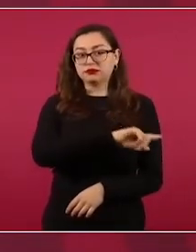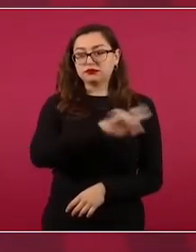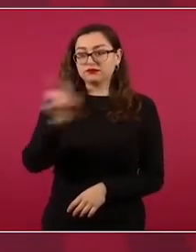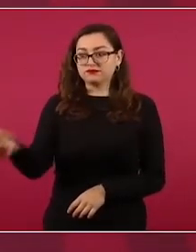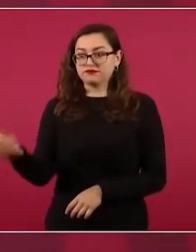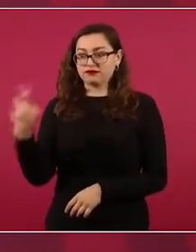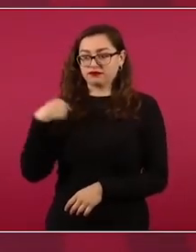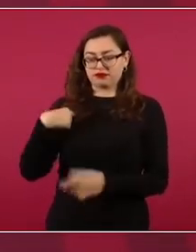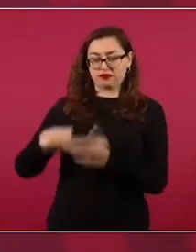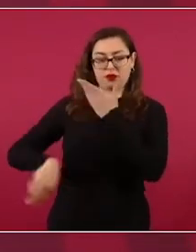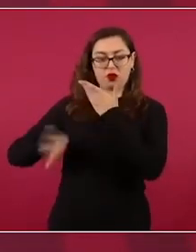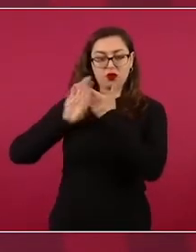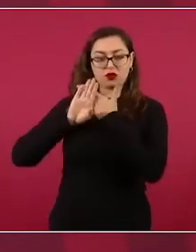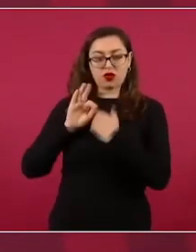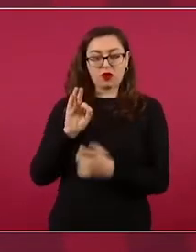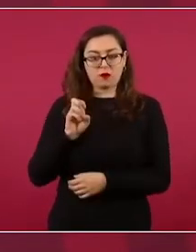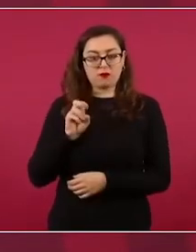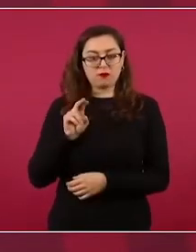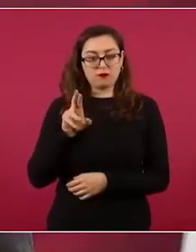Así,